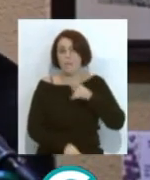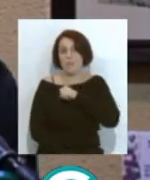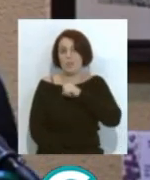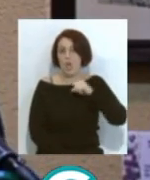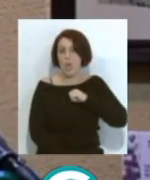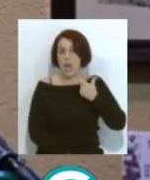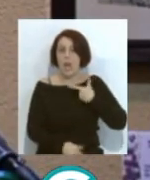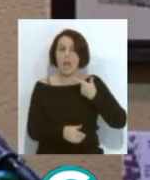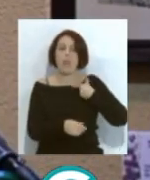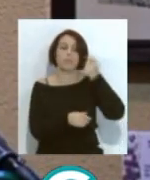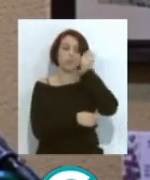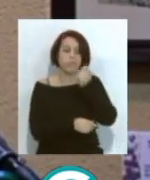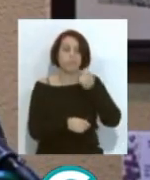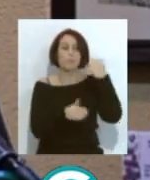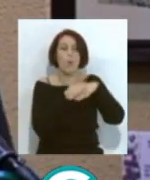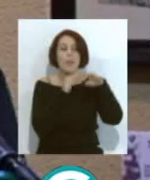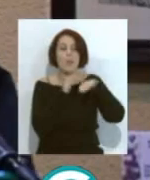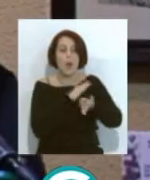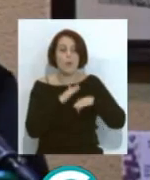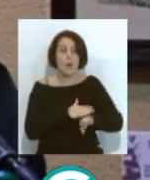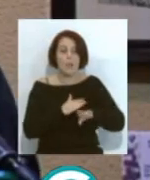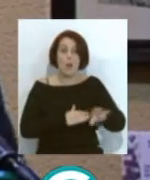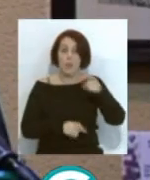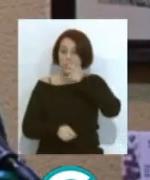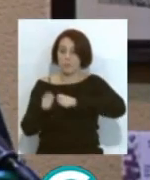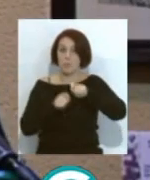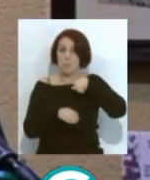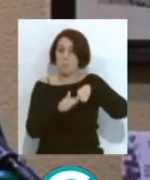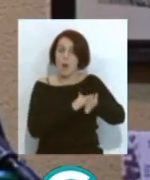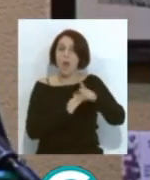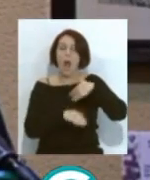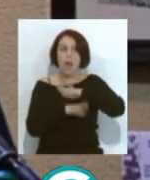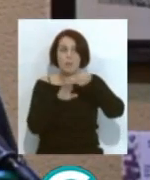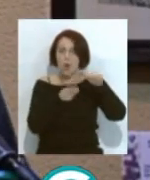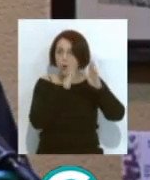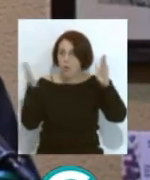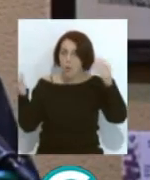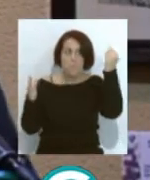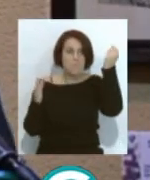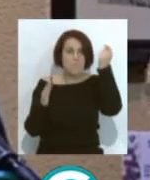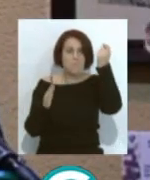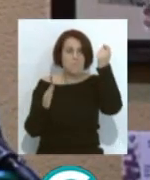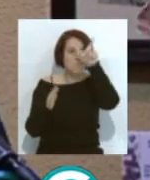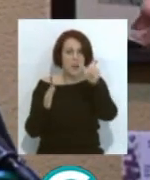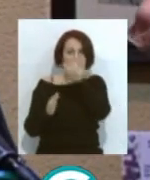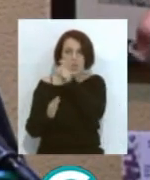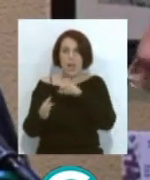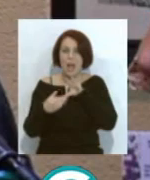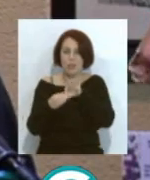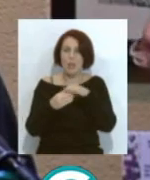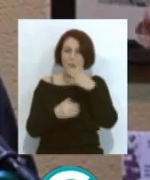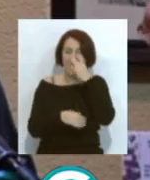dejando en una peña, y al final nos encontramos con una colección impresionante de personajes relacionados con el carnaval y con la ciudad de